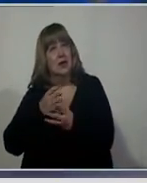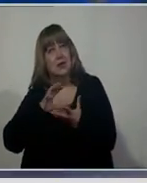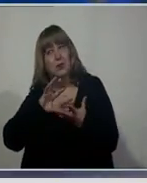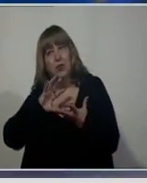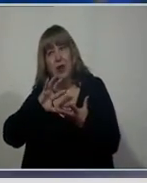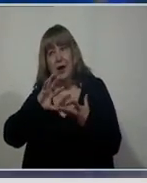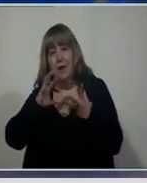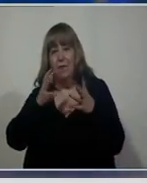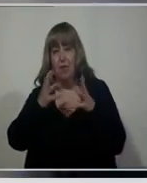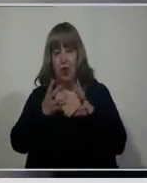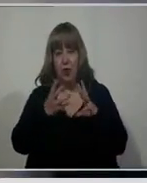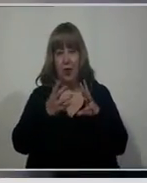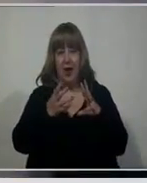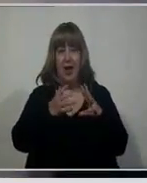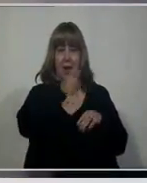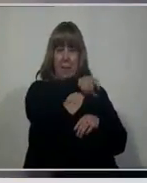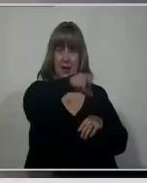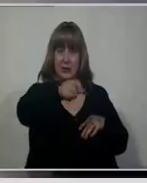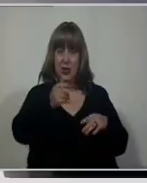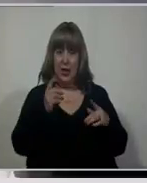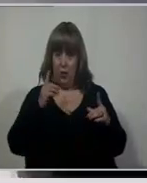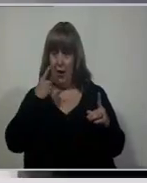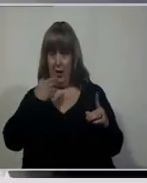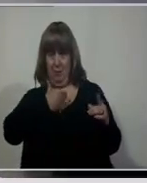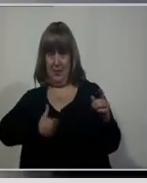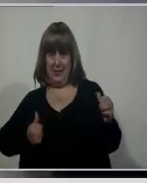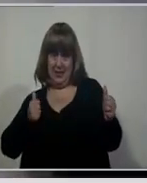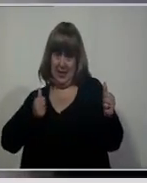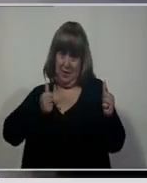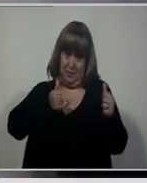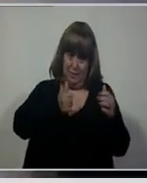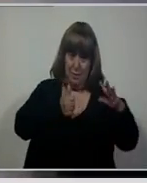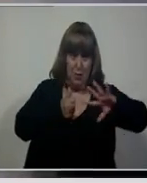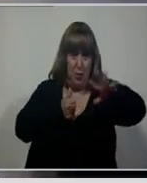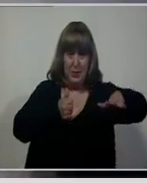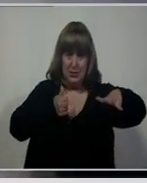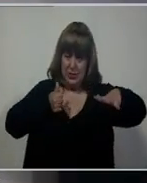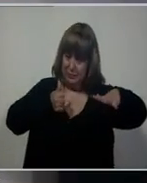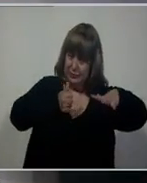acercarse más a la gente acercarse más a la gente confiar más en su relación con la gente